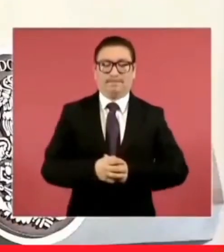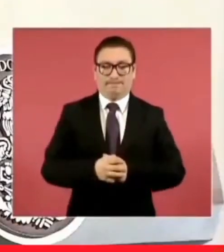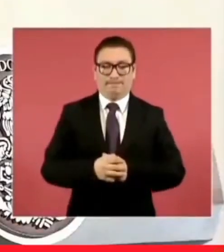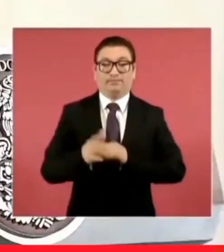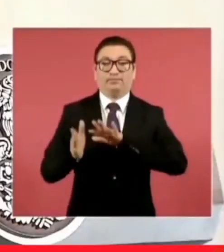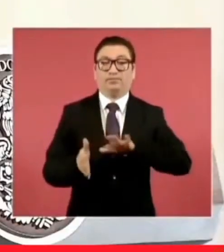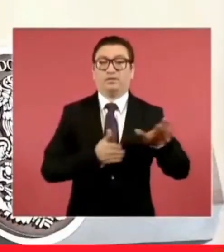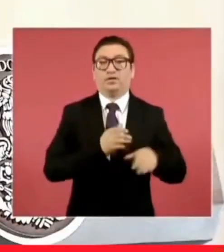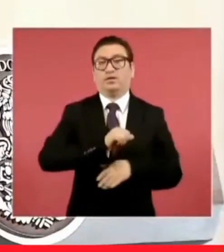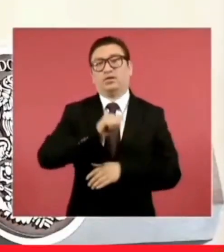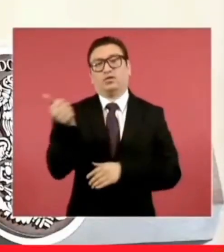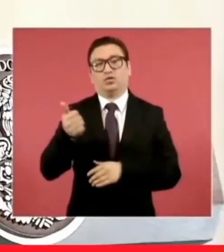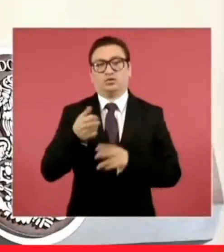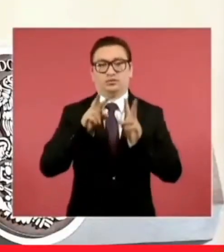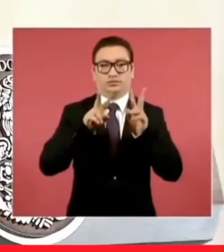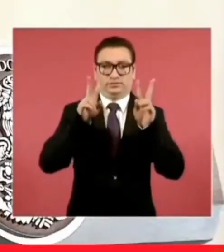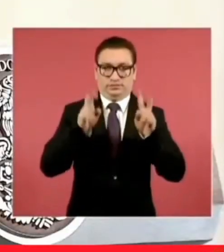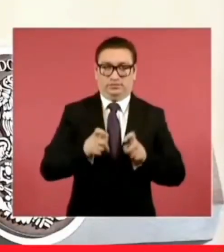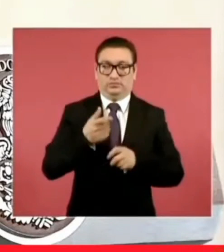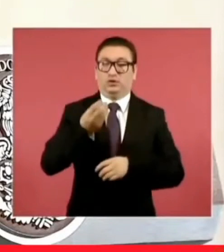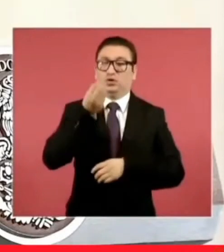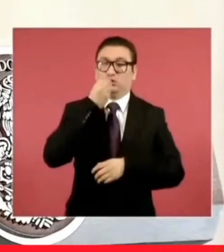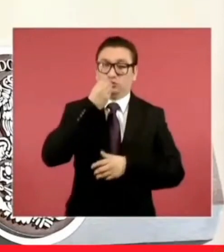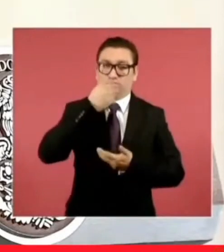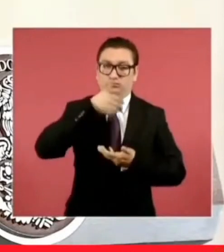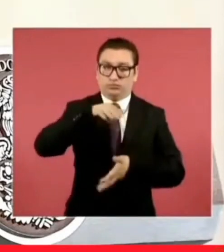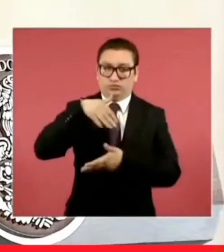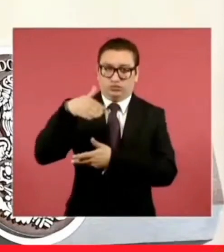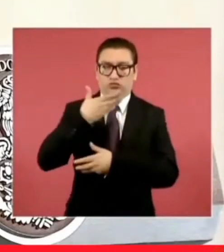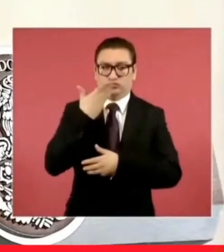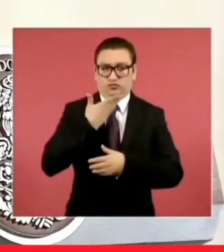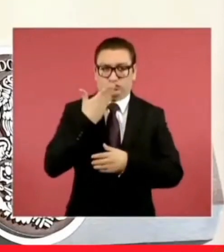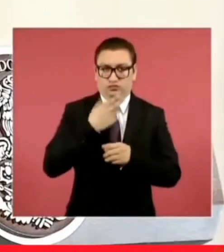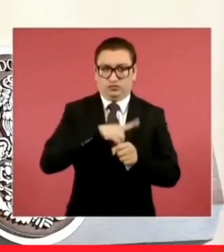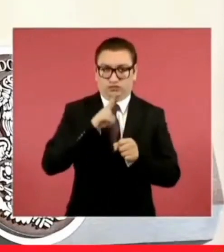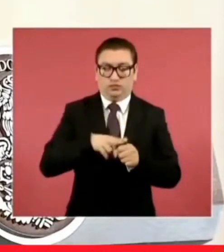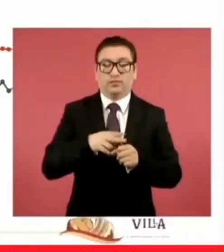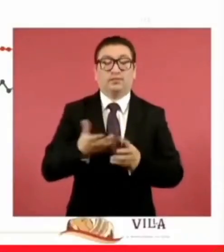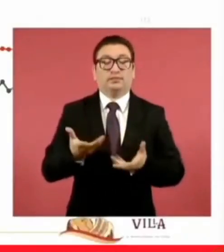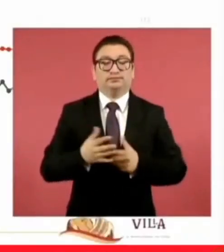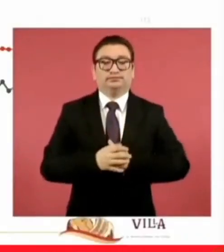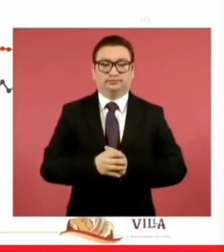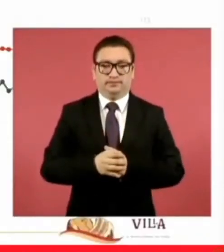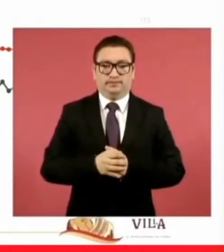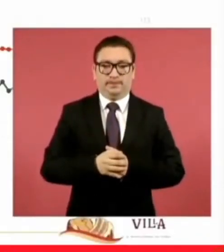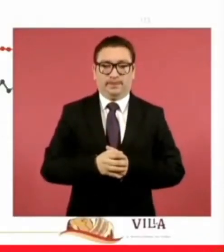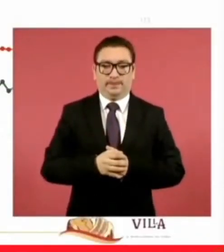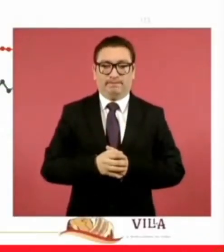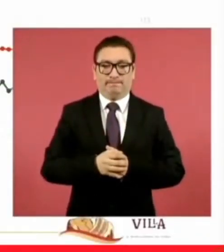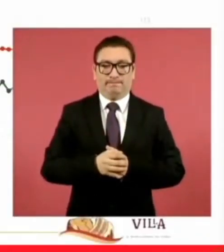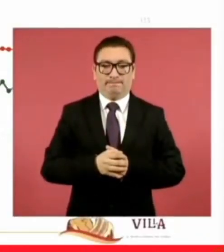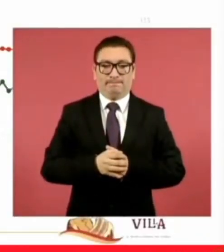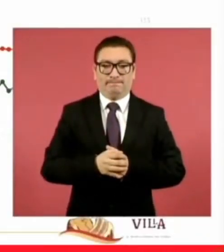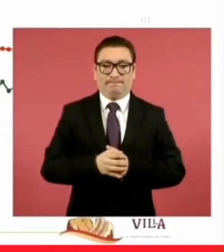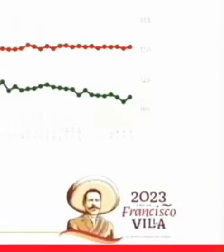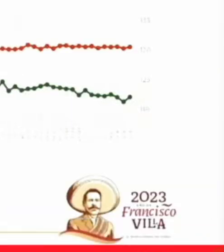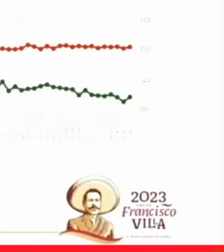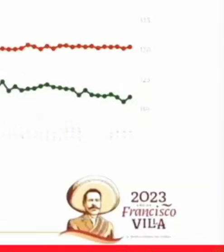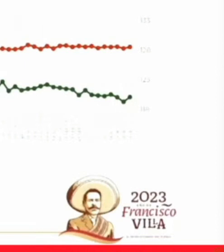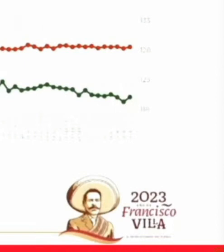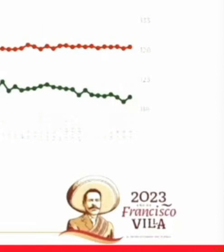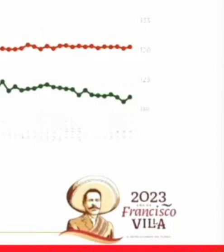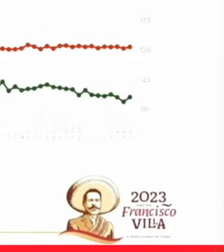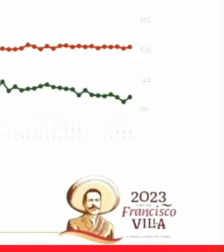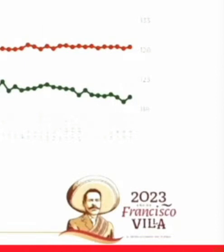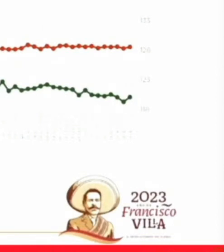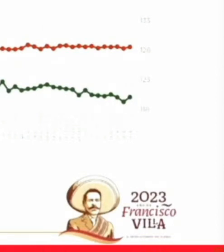Pasando ahora al tema de la canasta básica, seguimos insistiendo en que, siendo esta canasta un referente más que